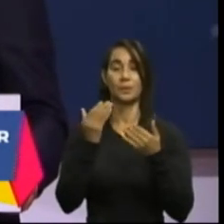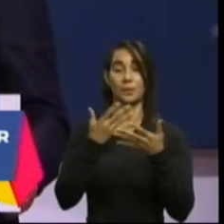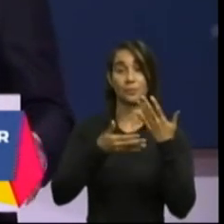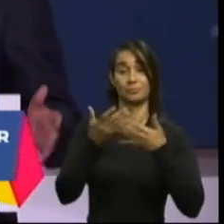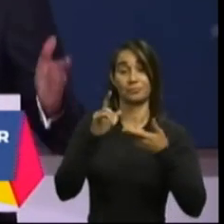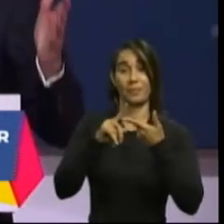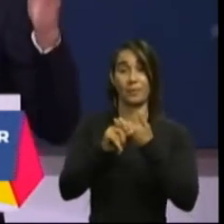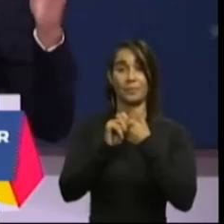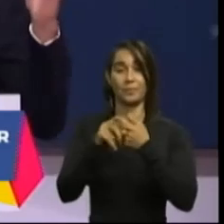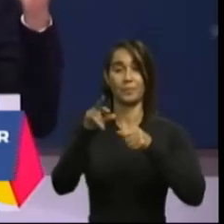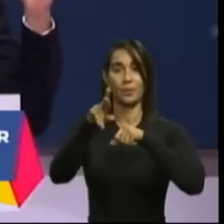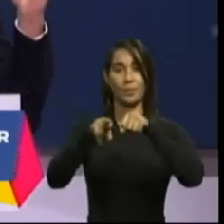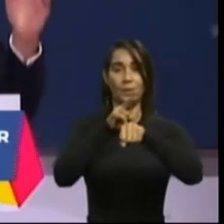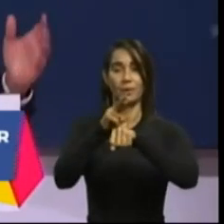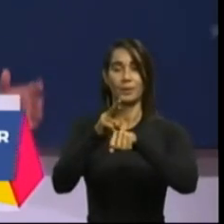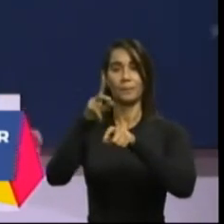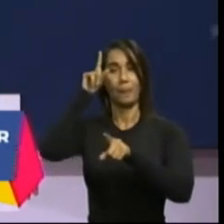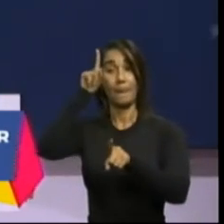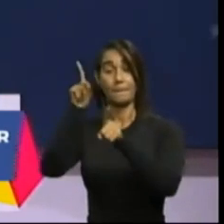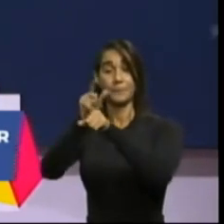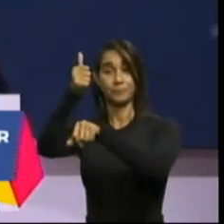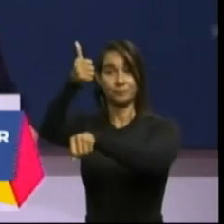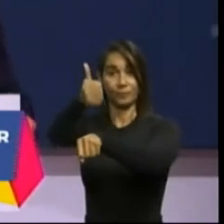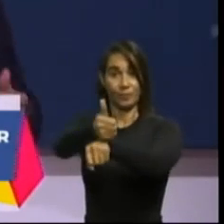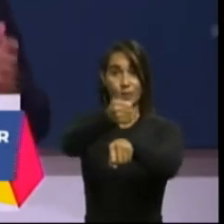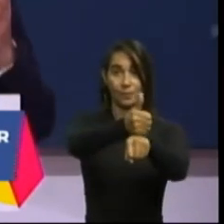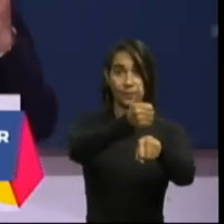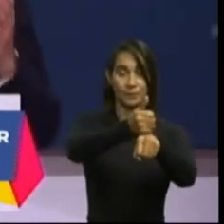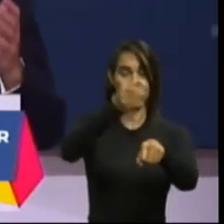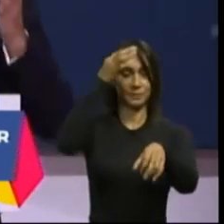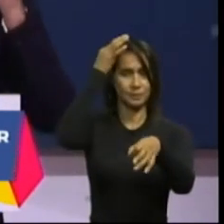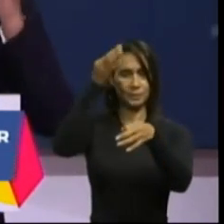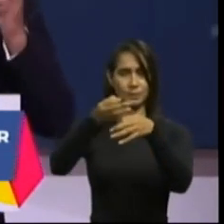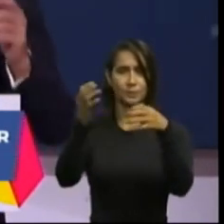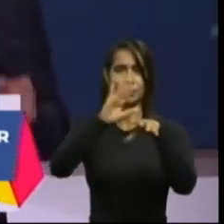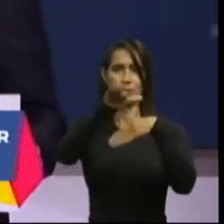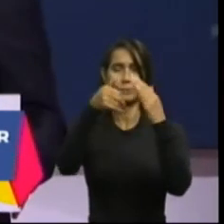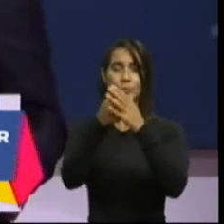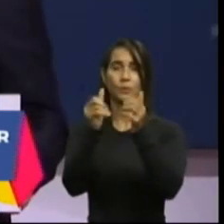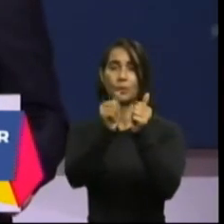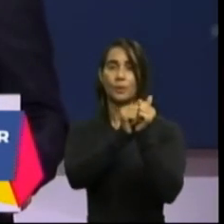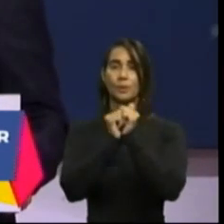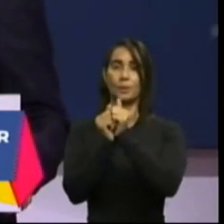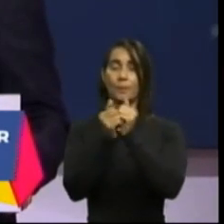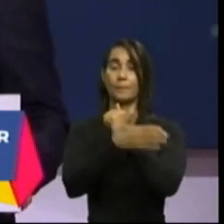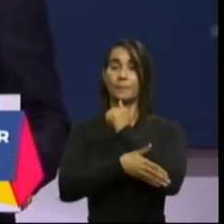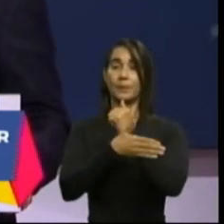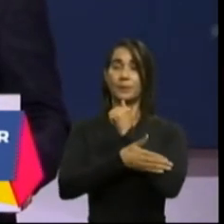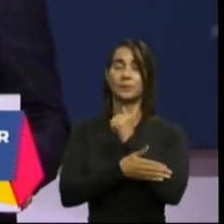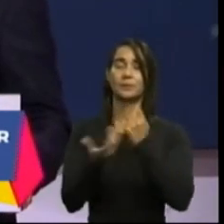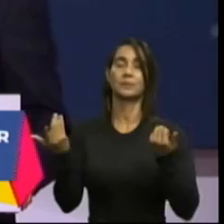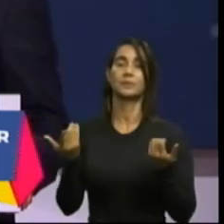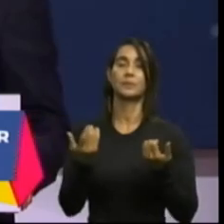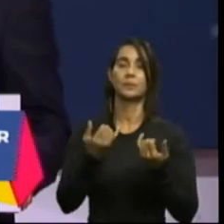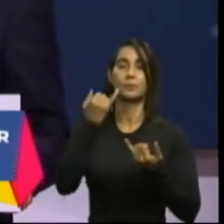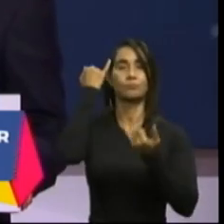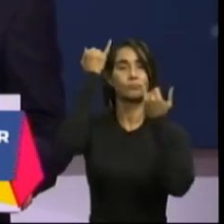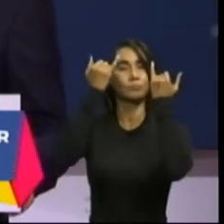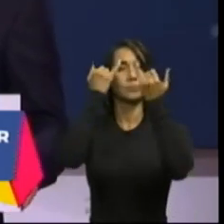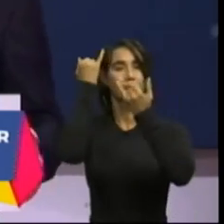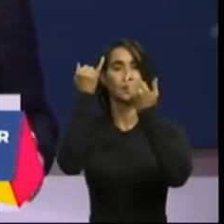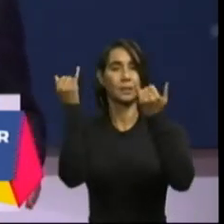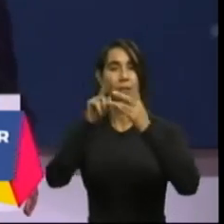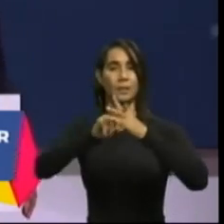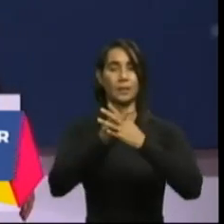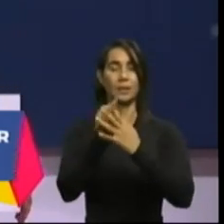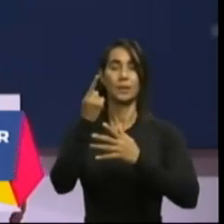la región, se acordó establecer comisiones conjuntas que de manera urgente trabajen en recomendaciones que empiecen